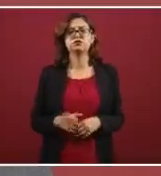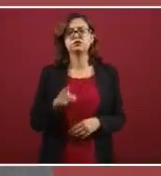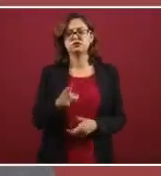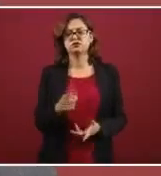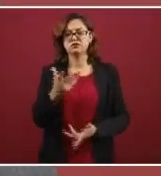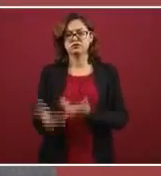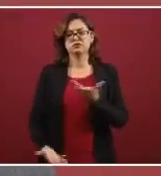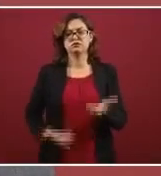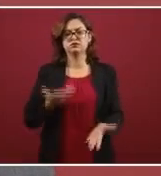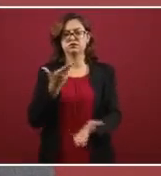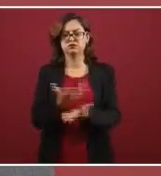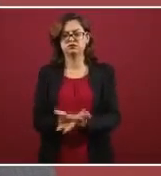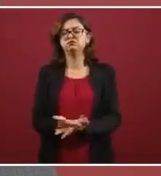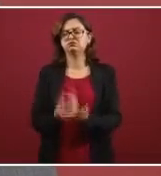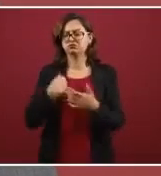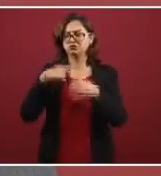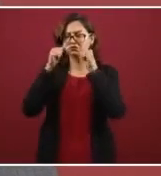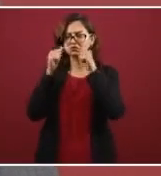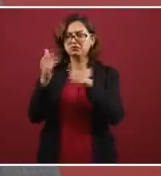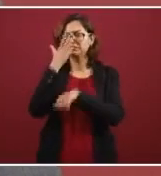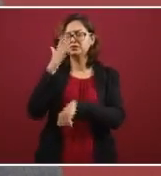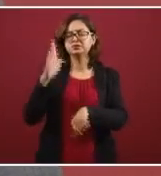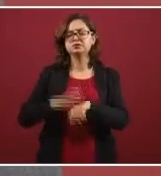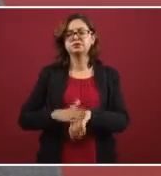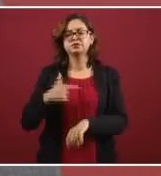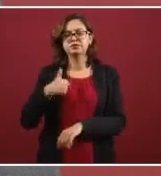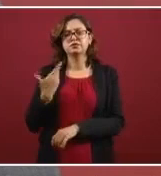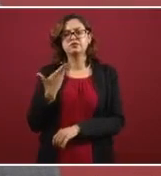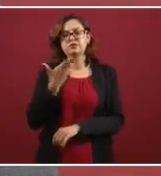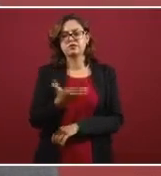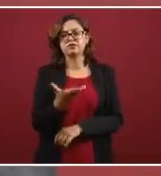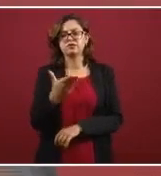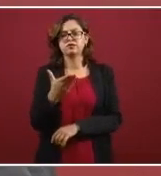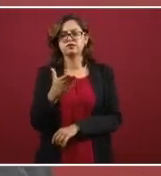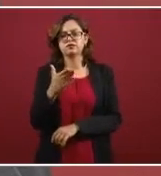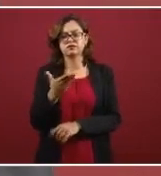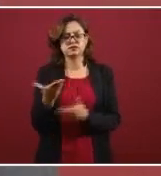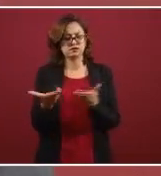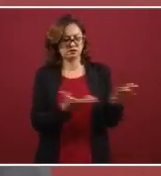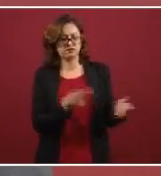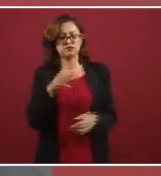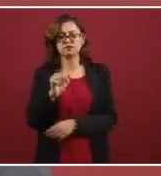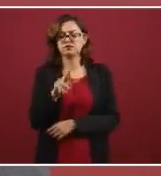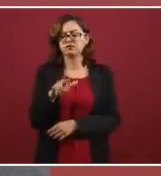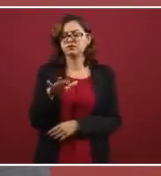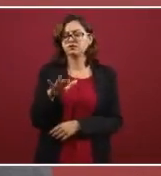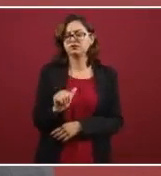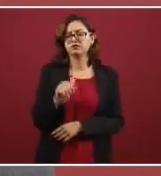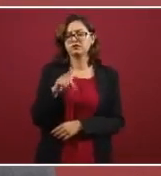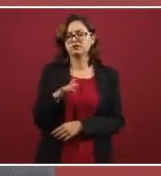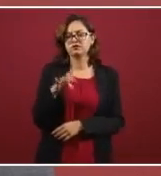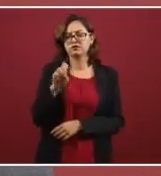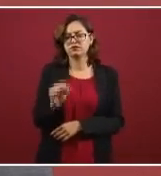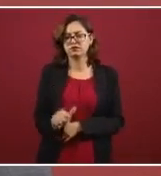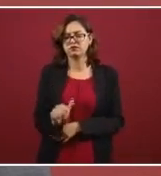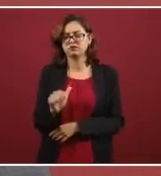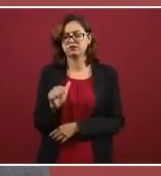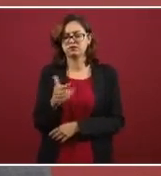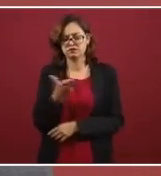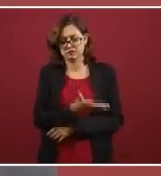planteamiento y le voy a pedir a la secretaria de Bienestar, a María Luisa Albores,